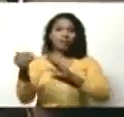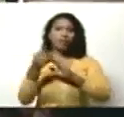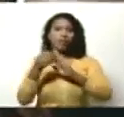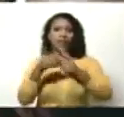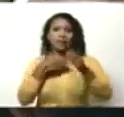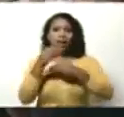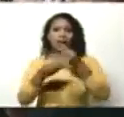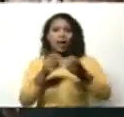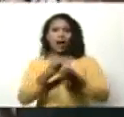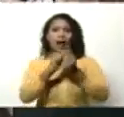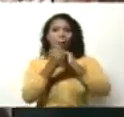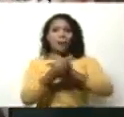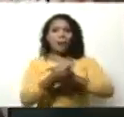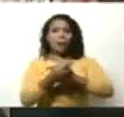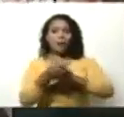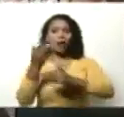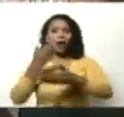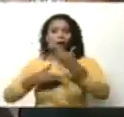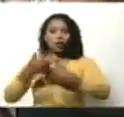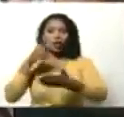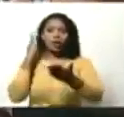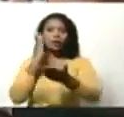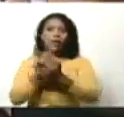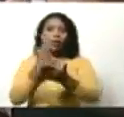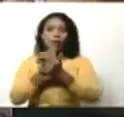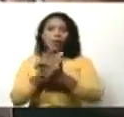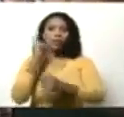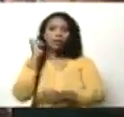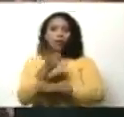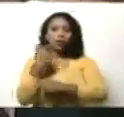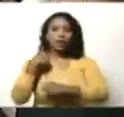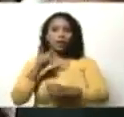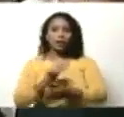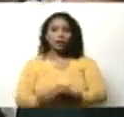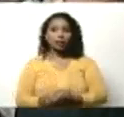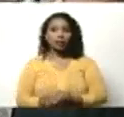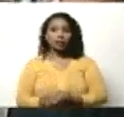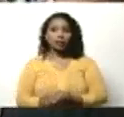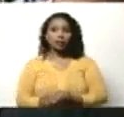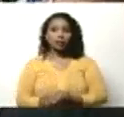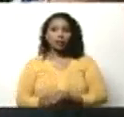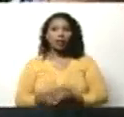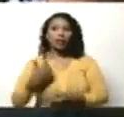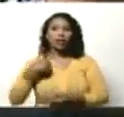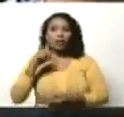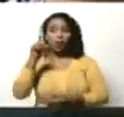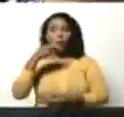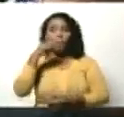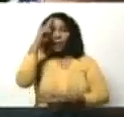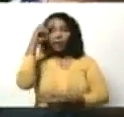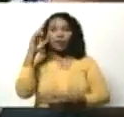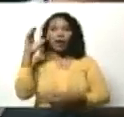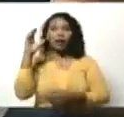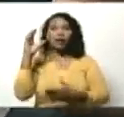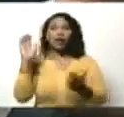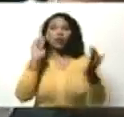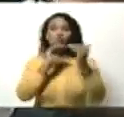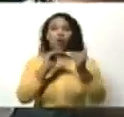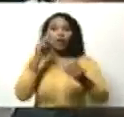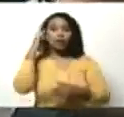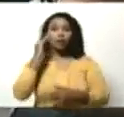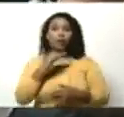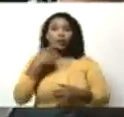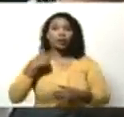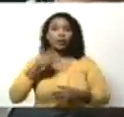sea sustituido por la relación que siempre debe ser. Somos países hermanos, tenemos un padre común que es el libertador Simón Bolívar, tenemos